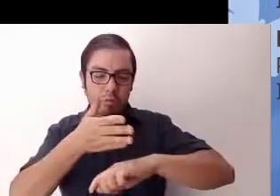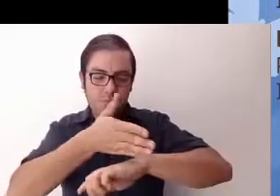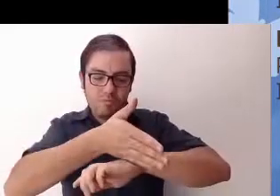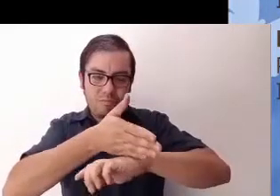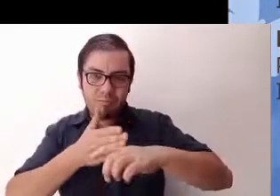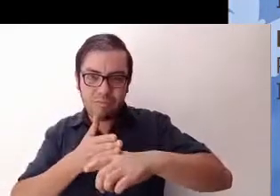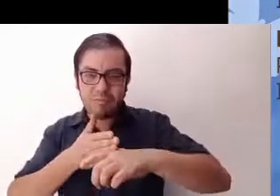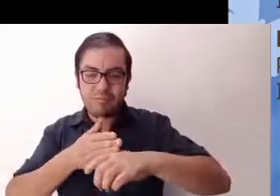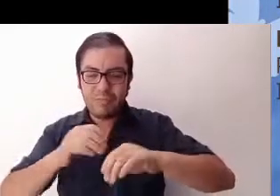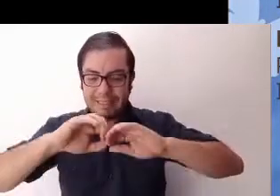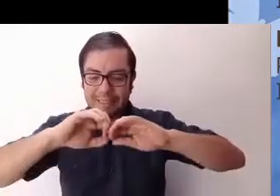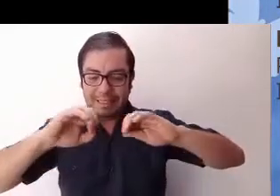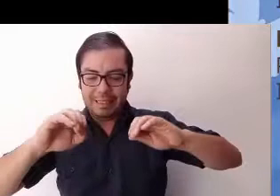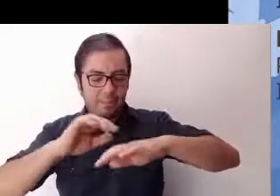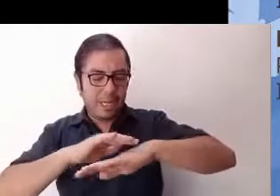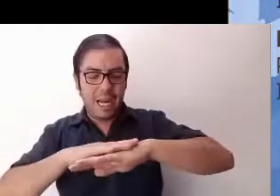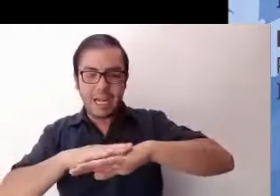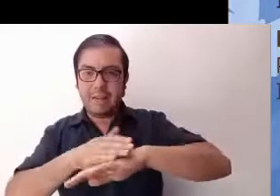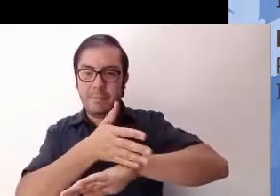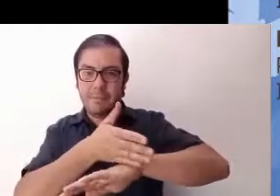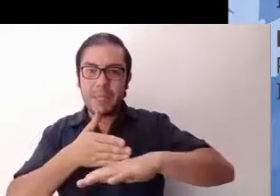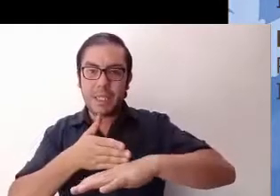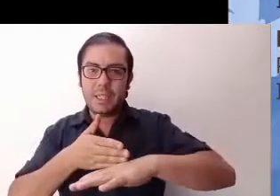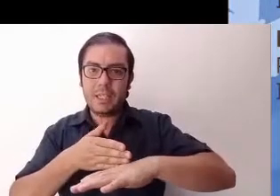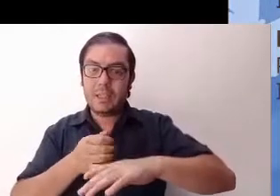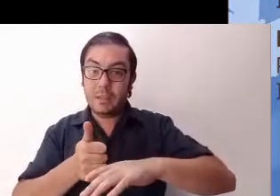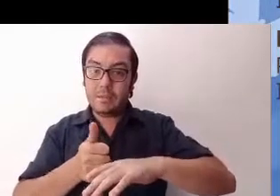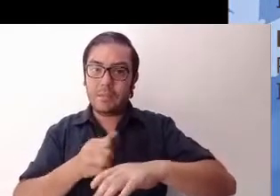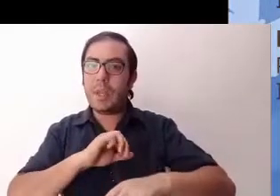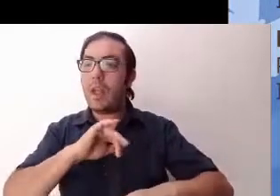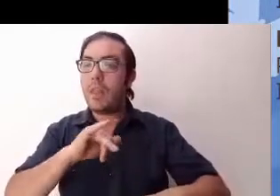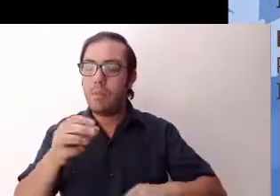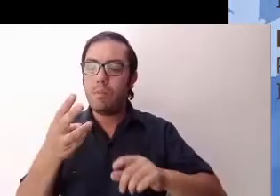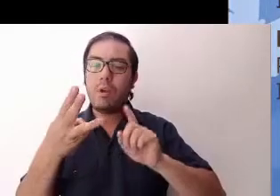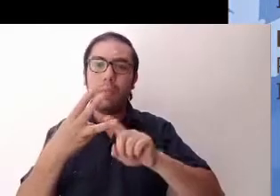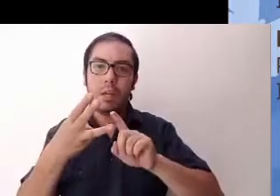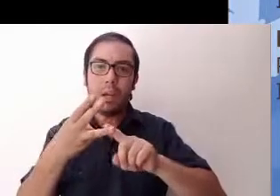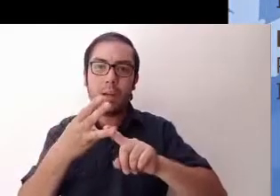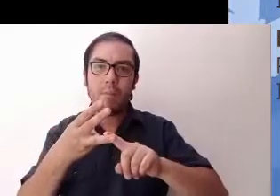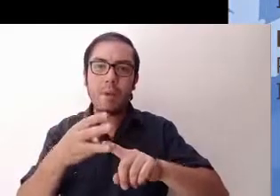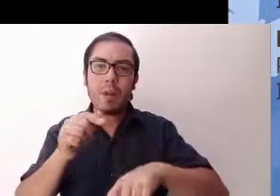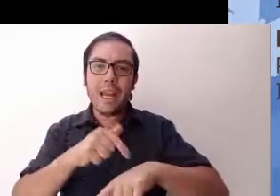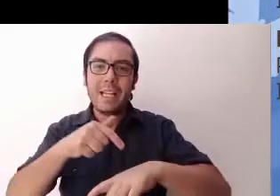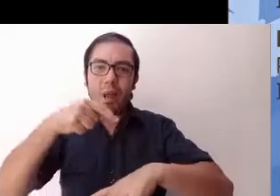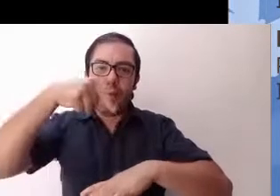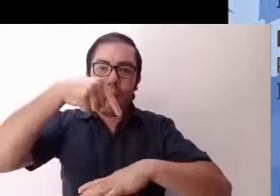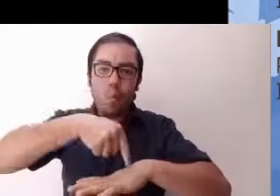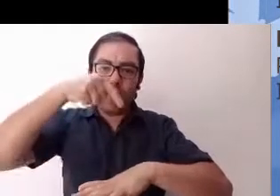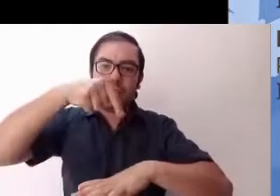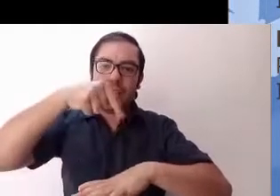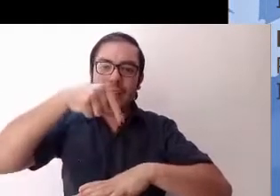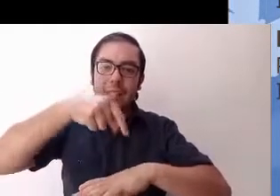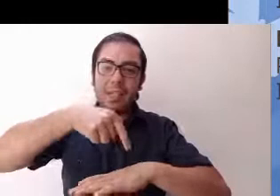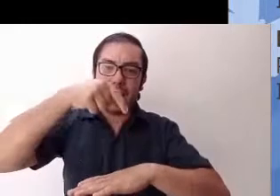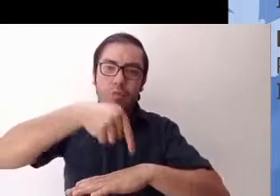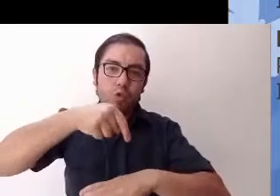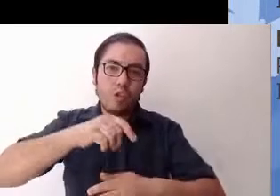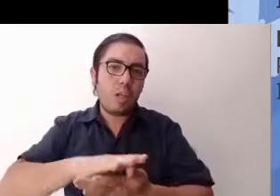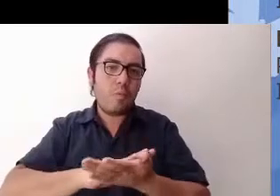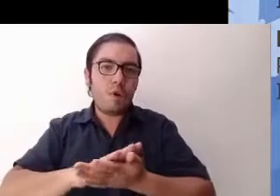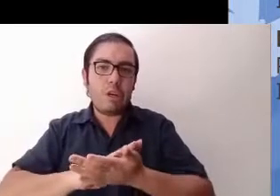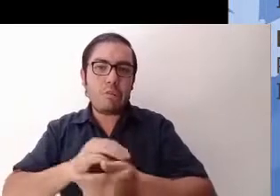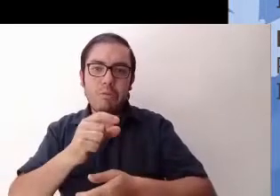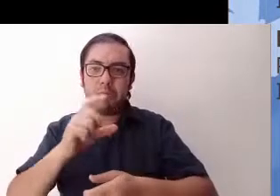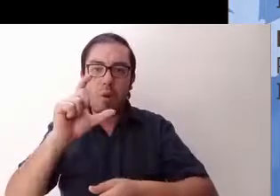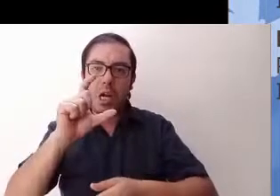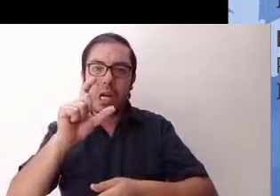heridas bastante peligrosas porque son profundas. Por ejemplo, si yo me entierro un clavo, si yo me entierro un fierro, va a ser una